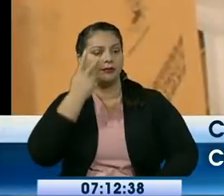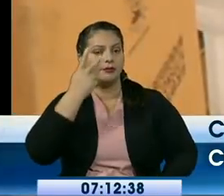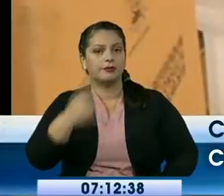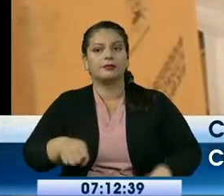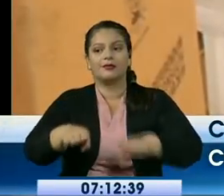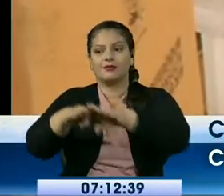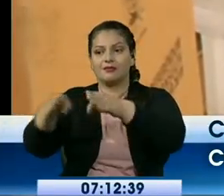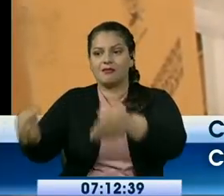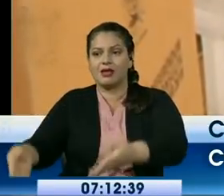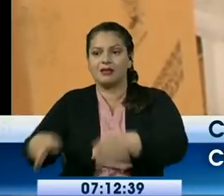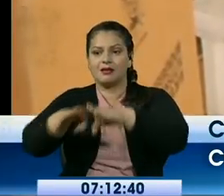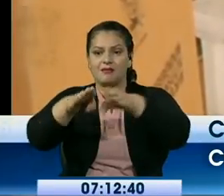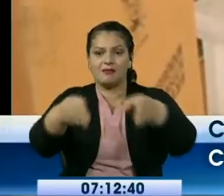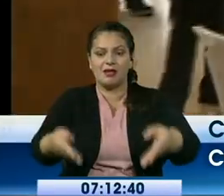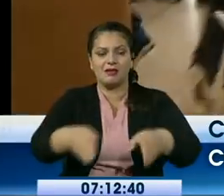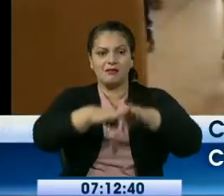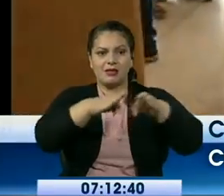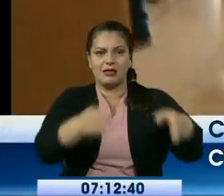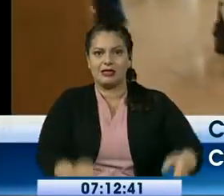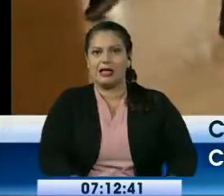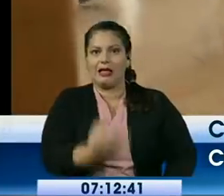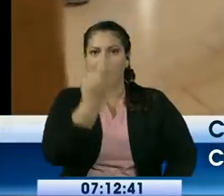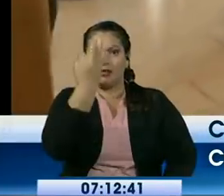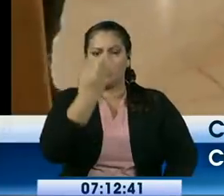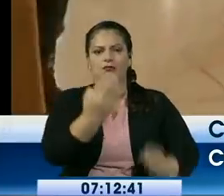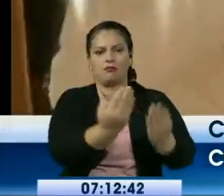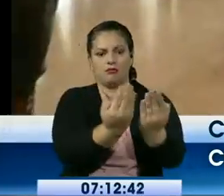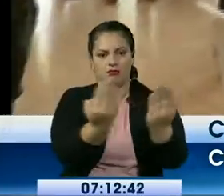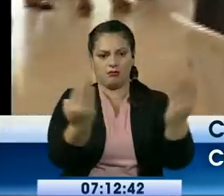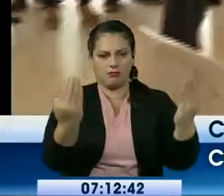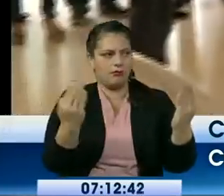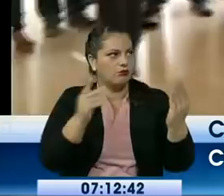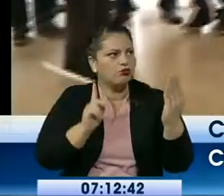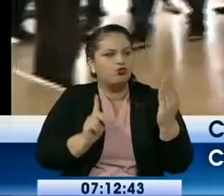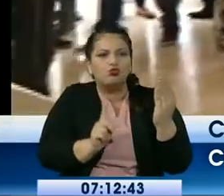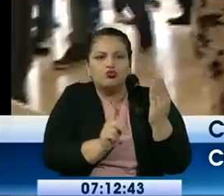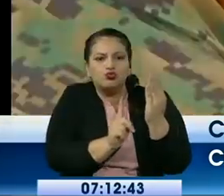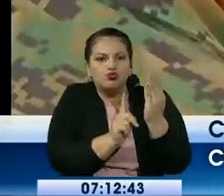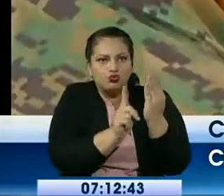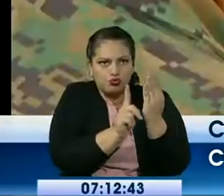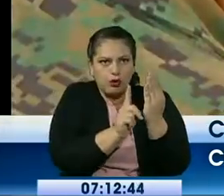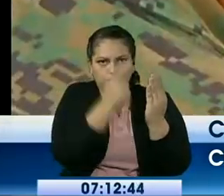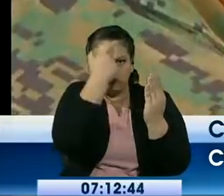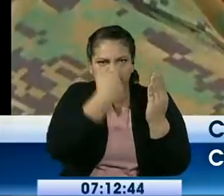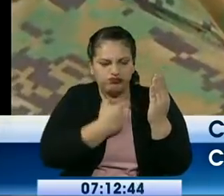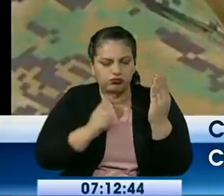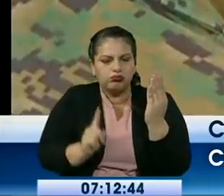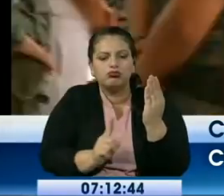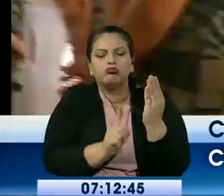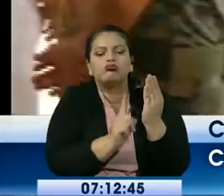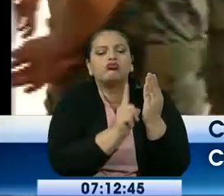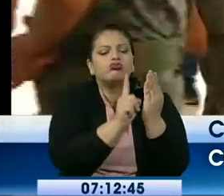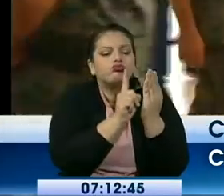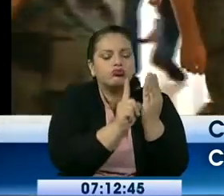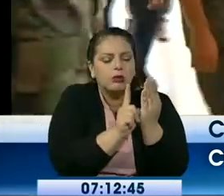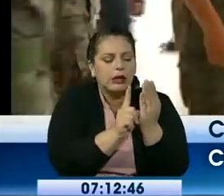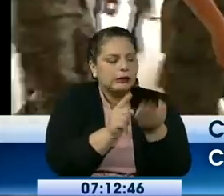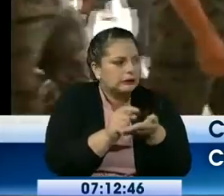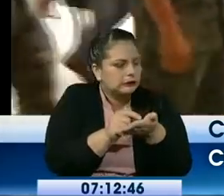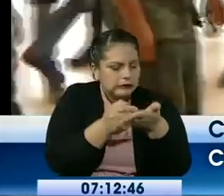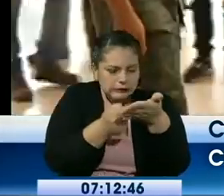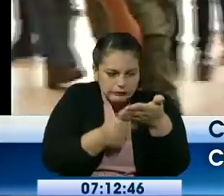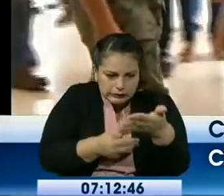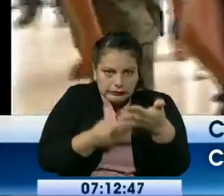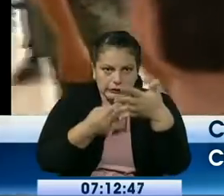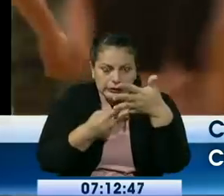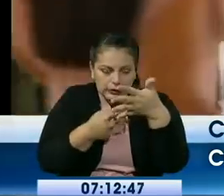cada una de las 7.970 juntas receptoras del voto. Las Fuerzas Armadas tienen listo el contingente